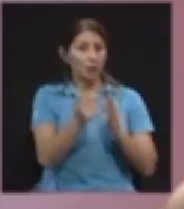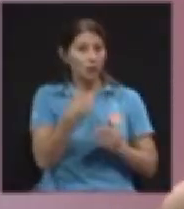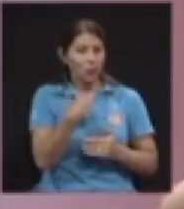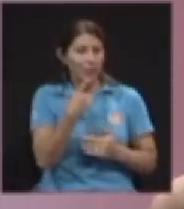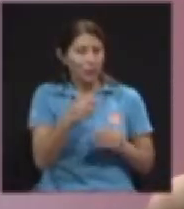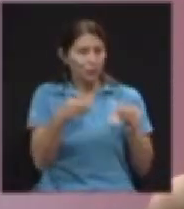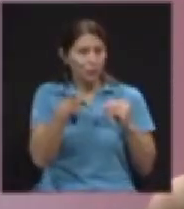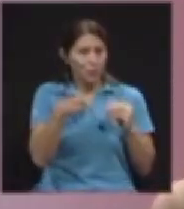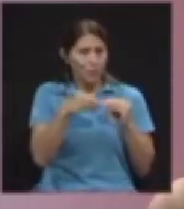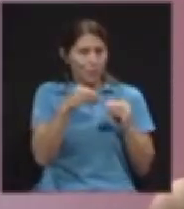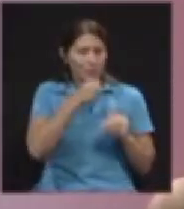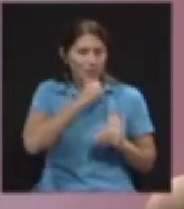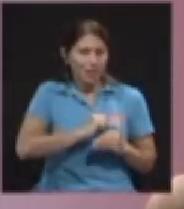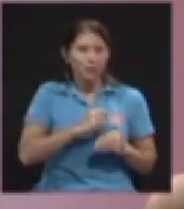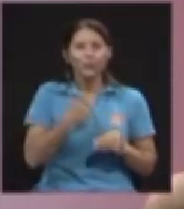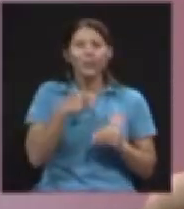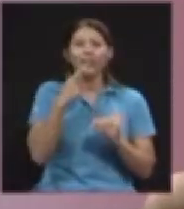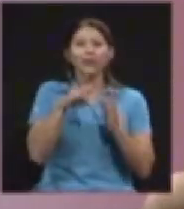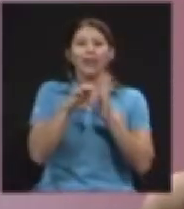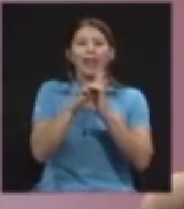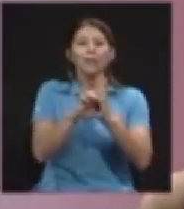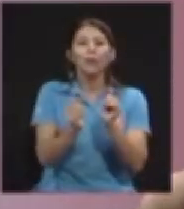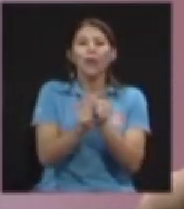con los estudiantes es la pulpería.